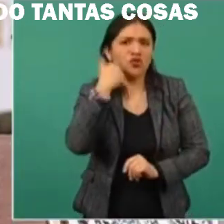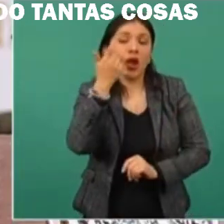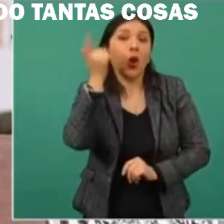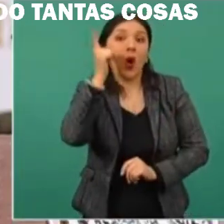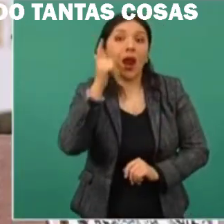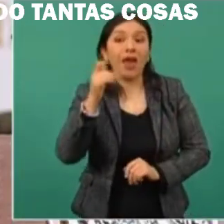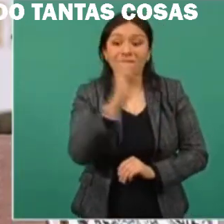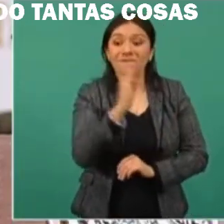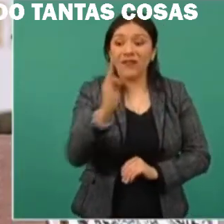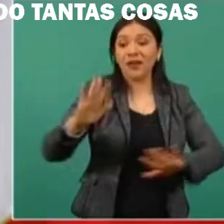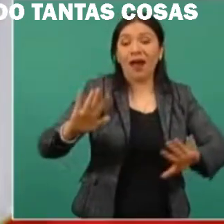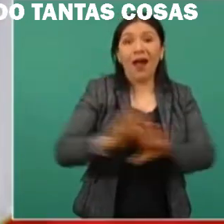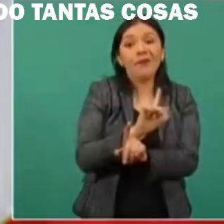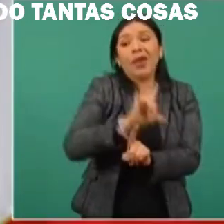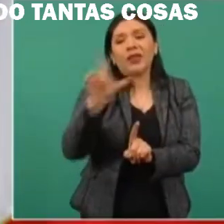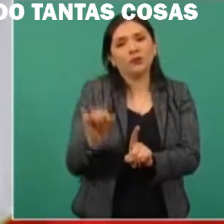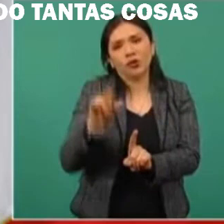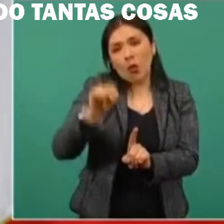fecha.